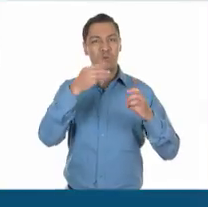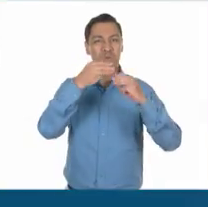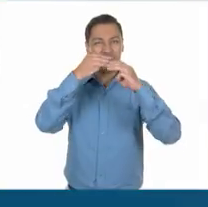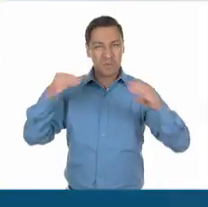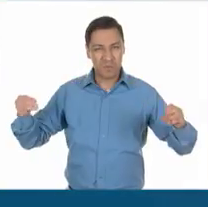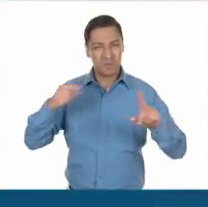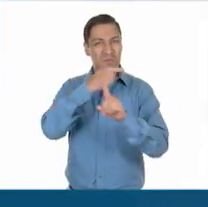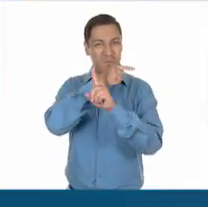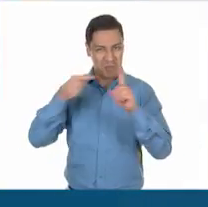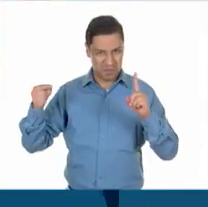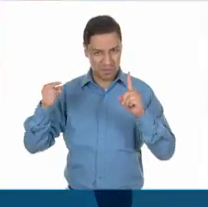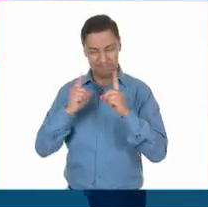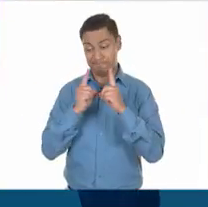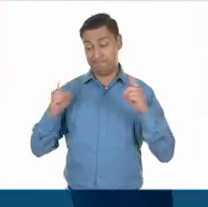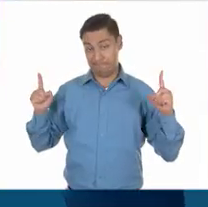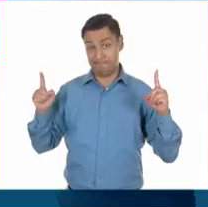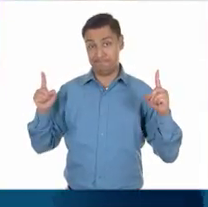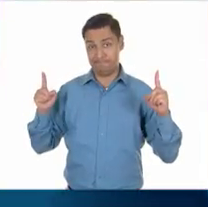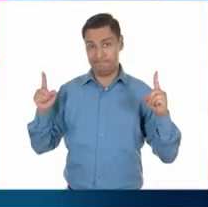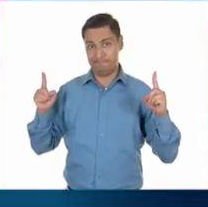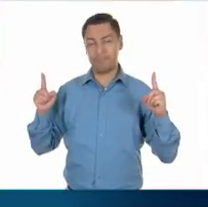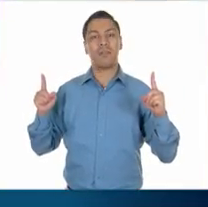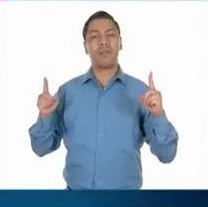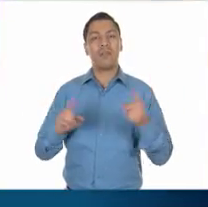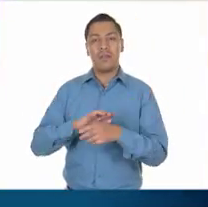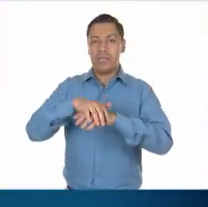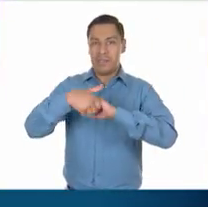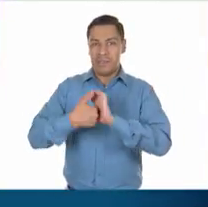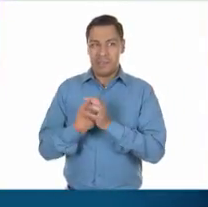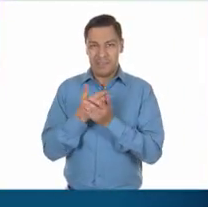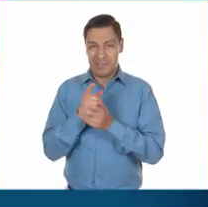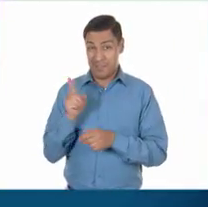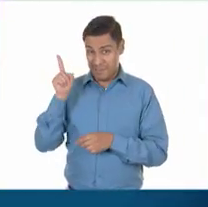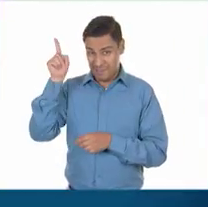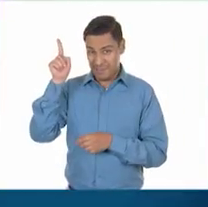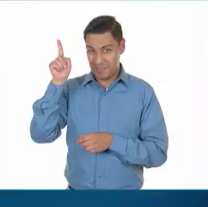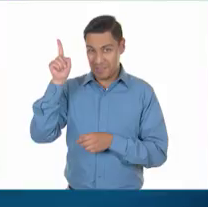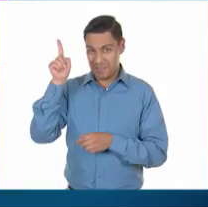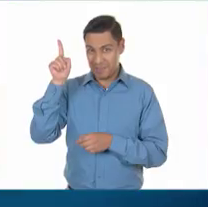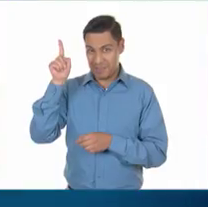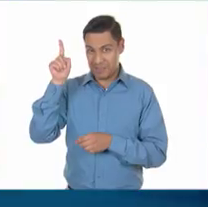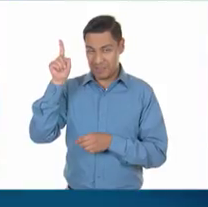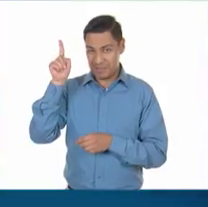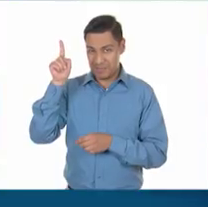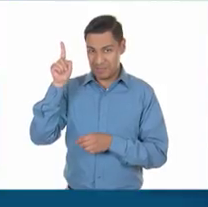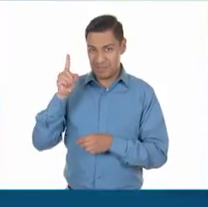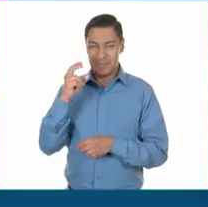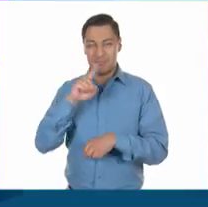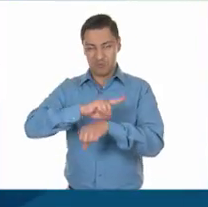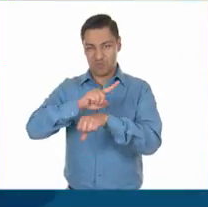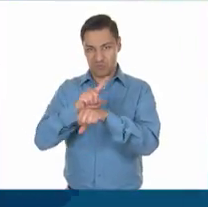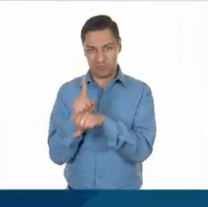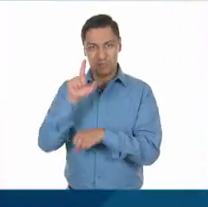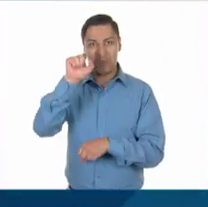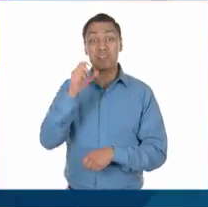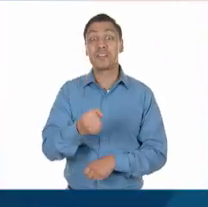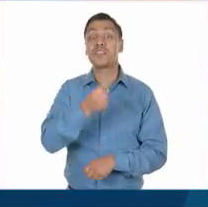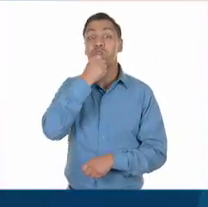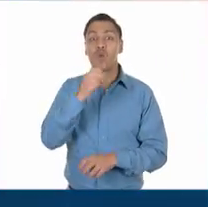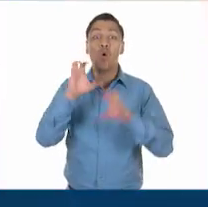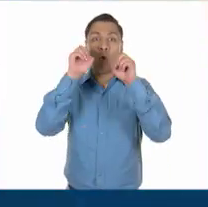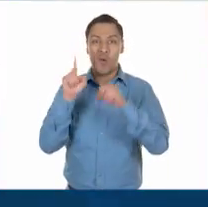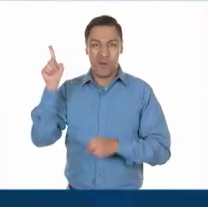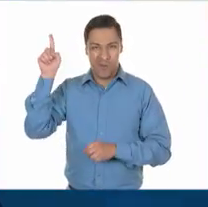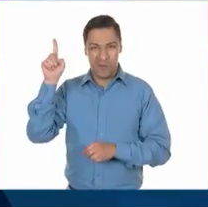1,5 metros entre tú y los demás. Lávate las manos muy seguido con agua y jabón por lo menos durante 20 segundos o